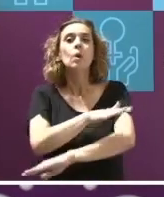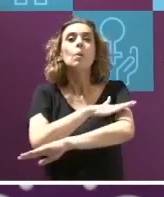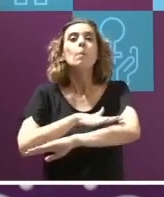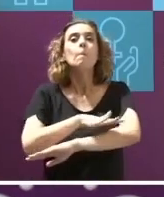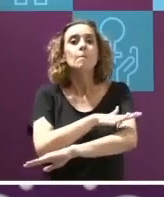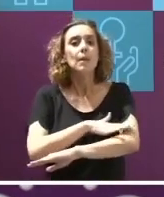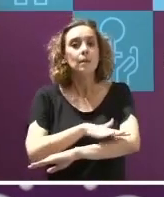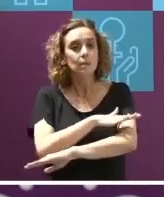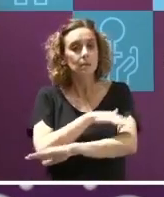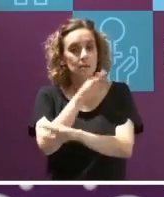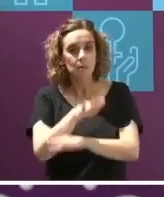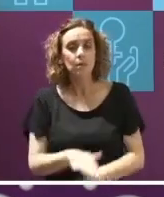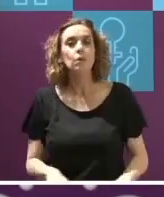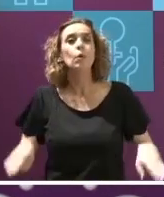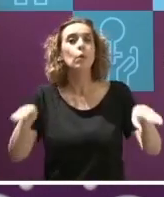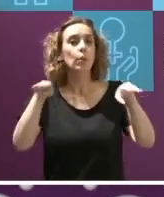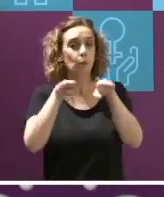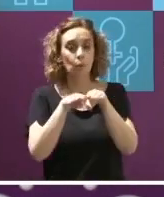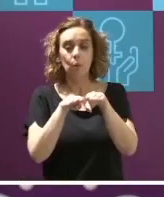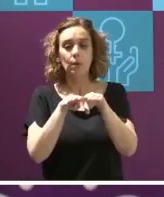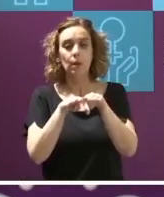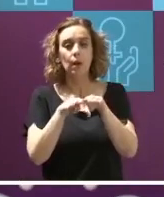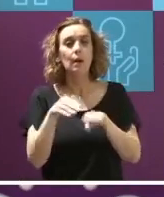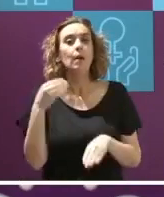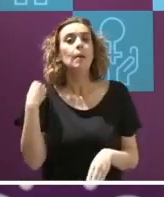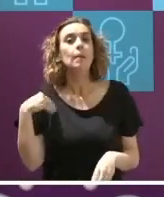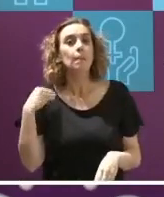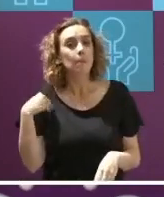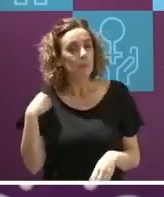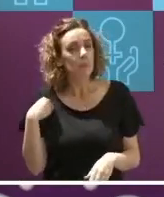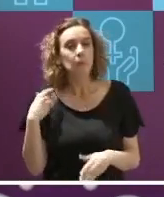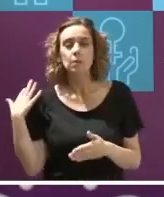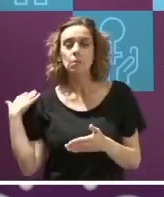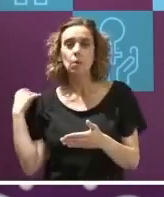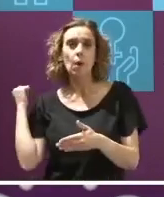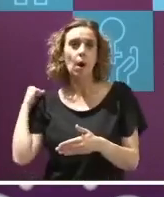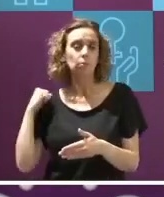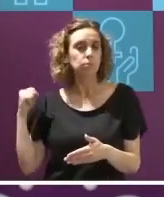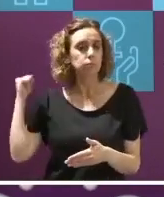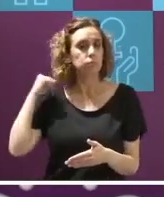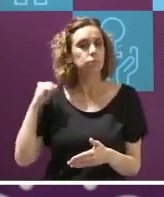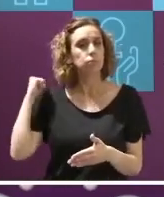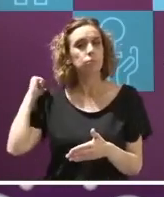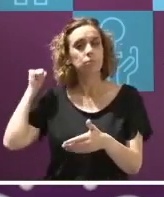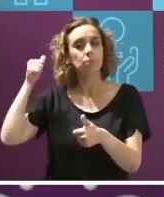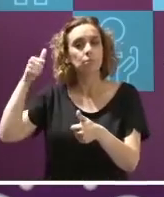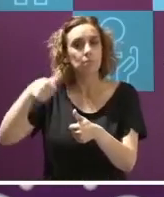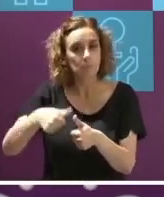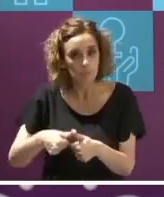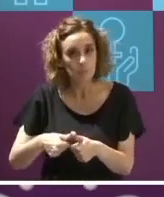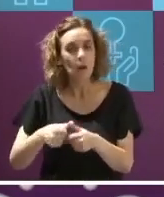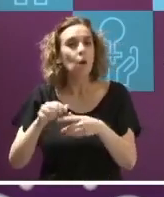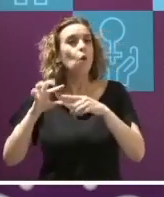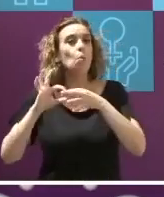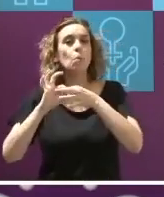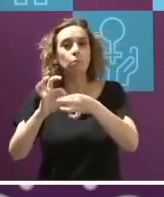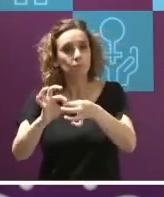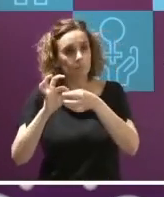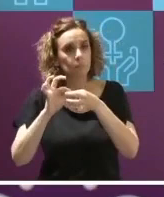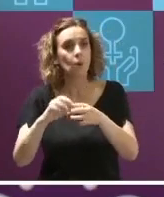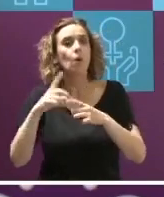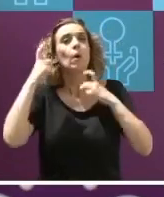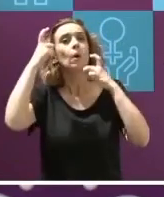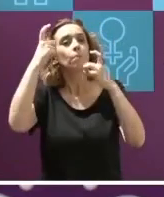Ministerio de Igualdad, como hemos contado en estos años, como aliado en estos esfuerzos, es